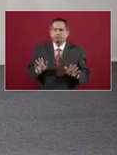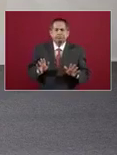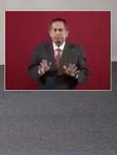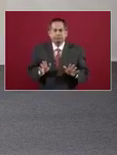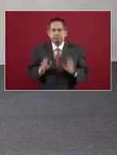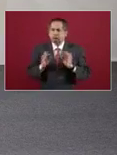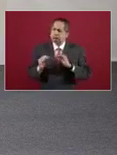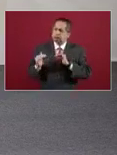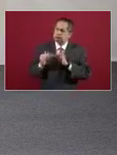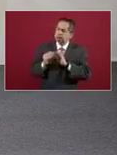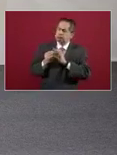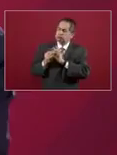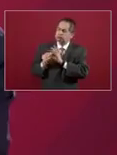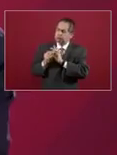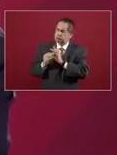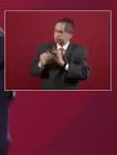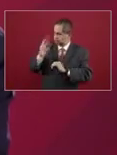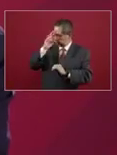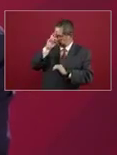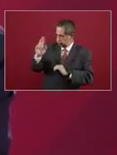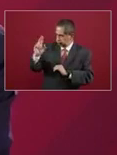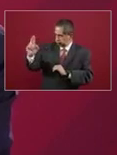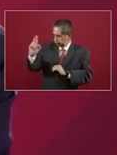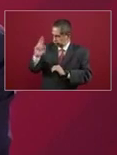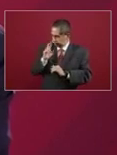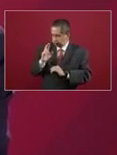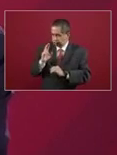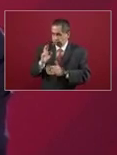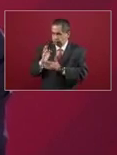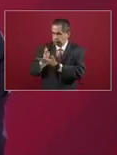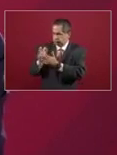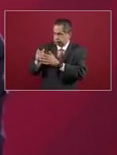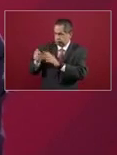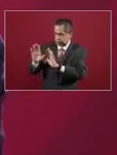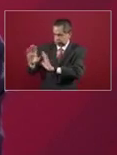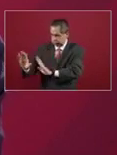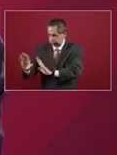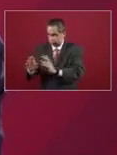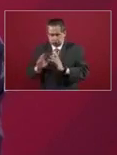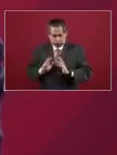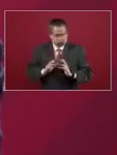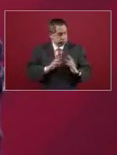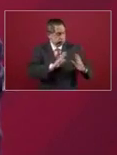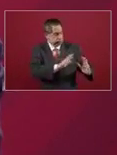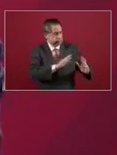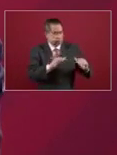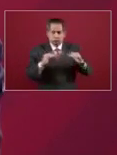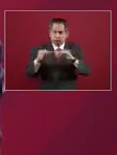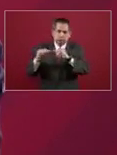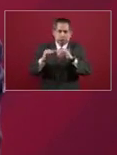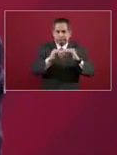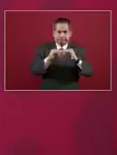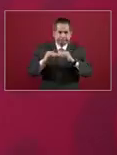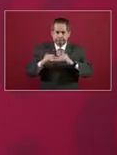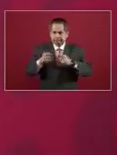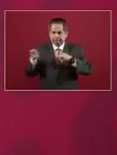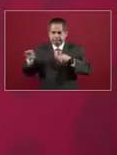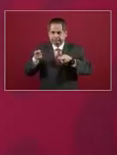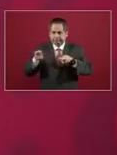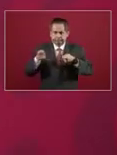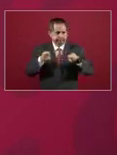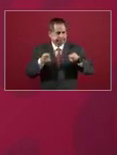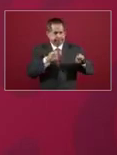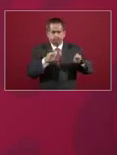Significa respeto, división y equilibrio de poderes, Estado